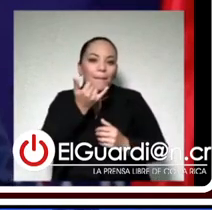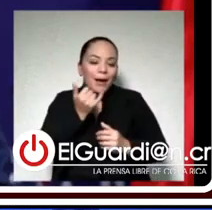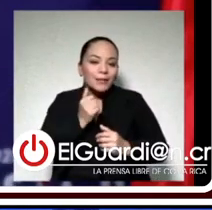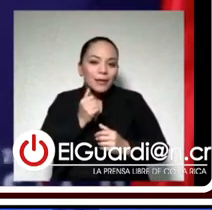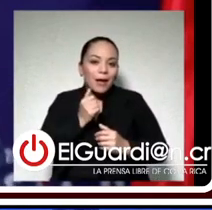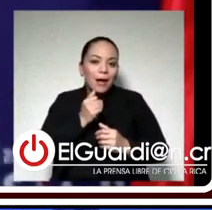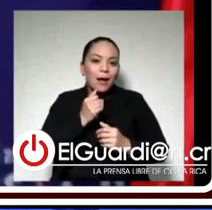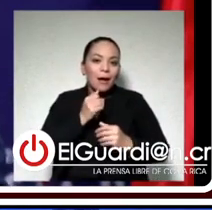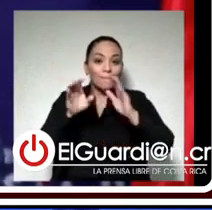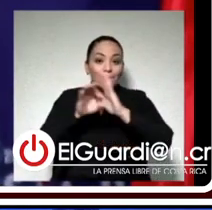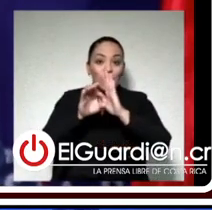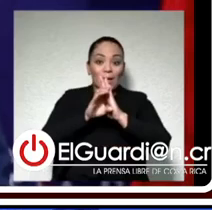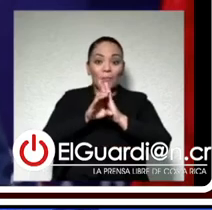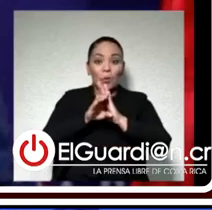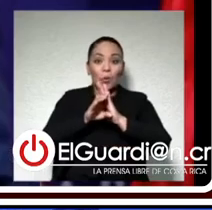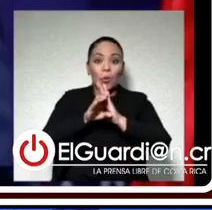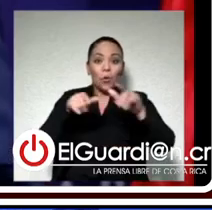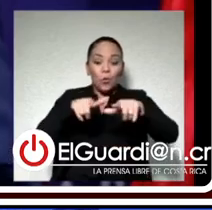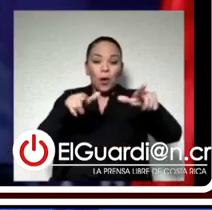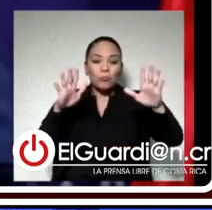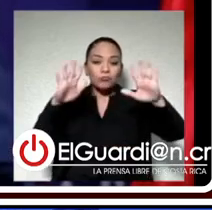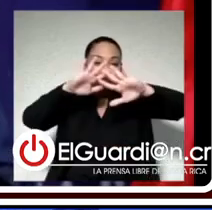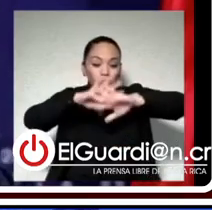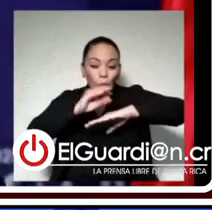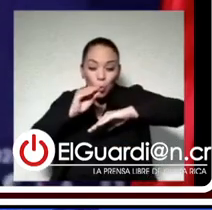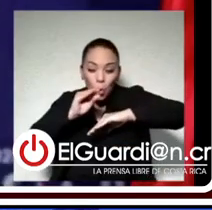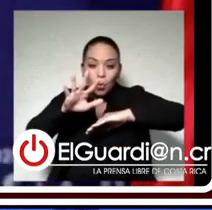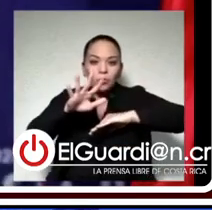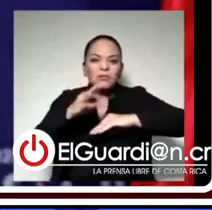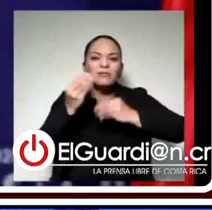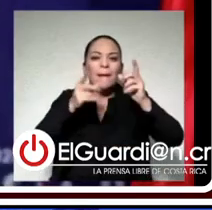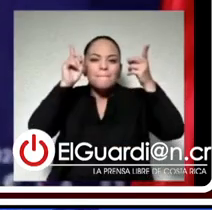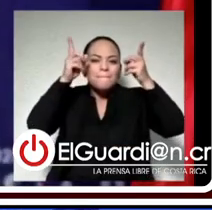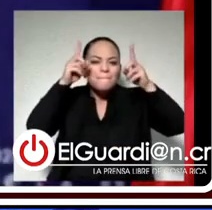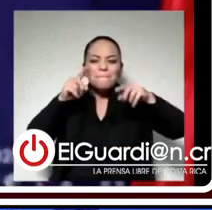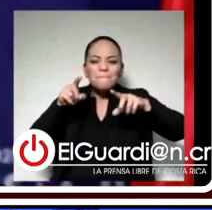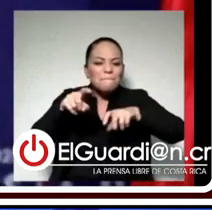ahí salen corriendo, y eso es lo que vamos a seguir haciendo. ¿Ah?